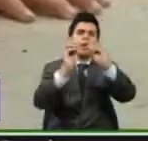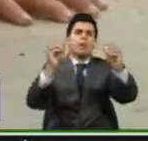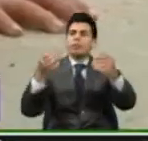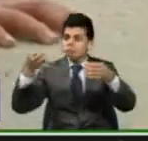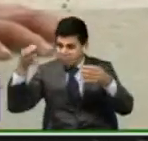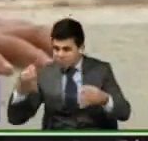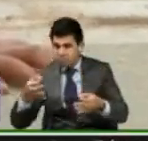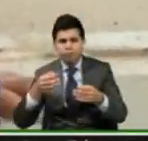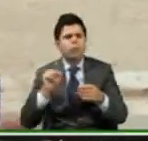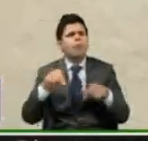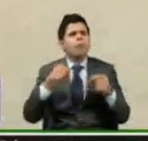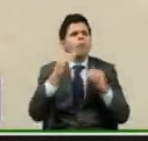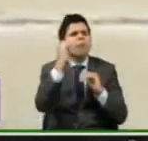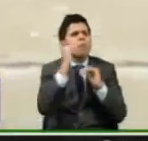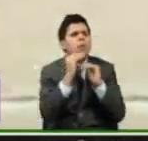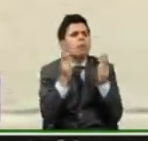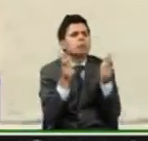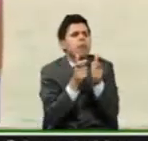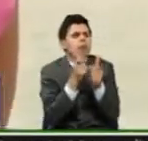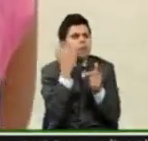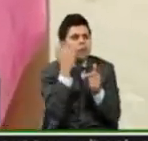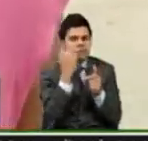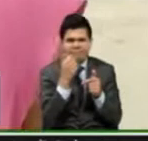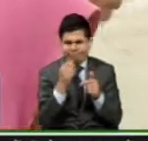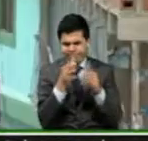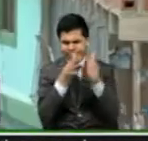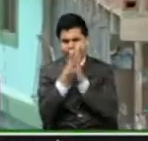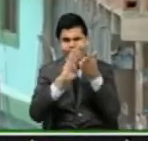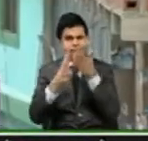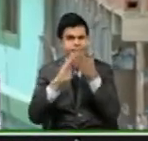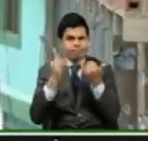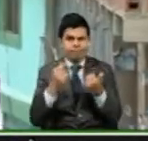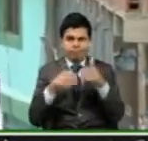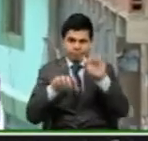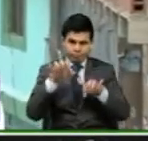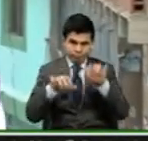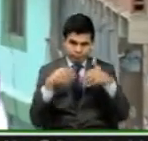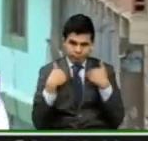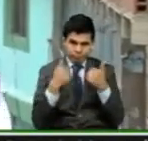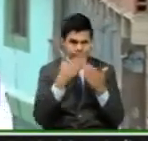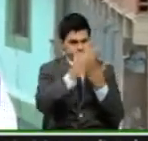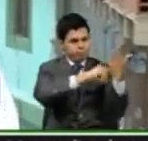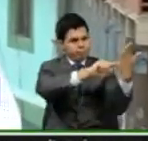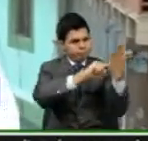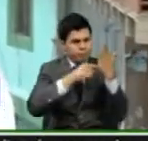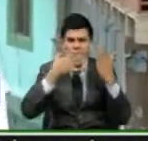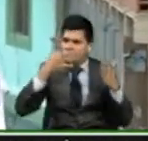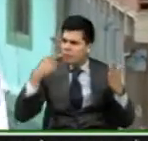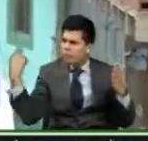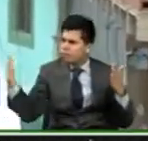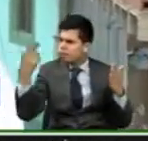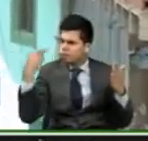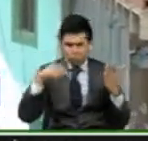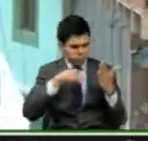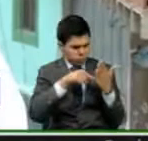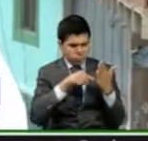realidad. Tenemos que decir que los informes que entrega la Secretaría de Salud no son coherentes con una realidad existente acá, donde hay más